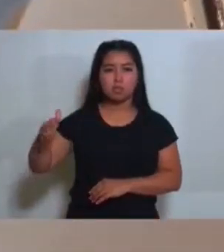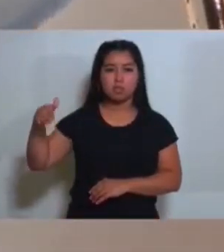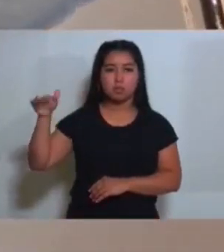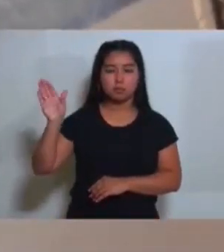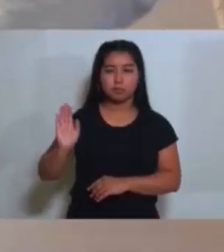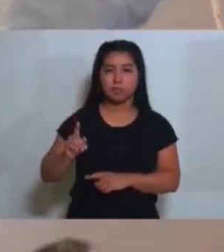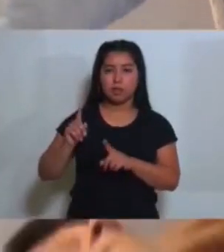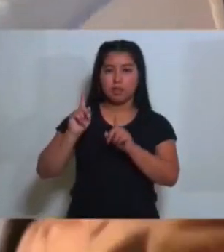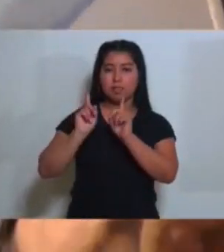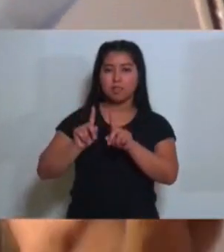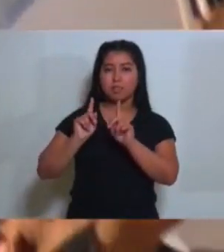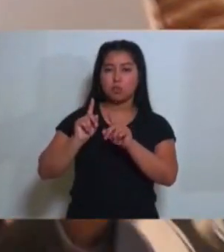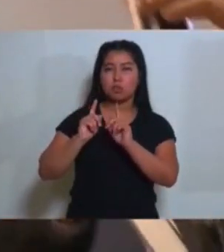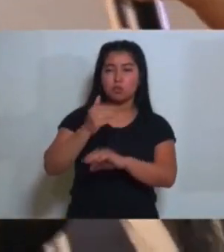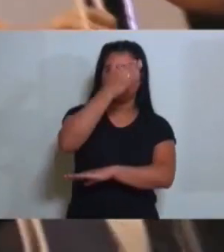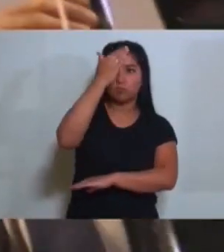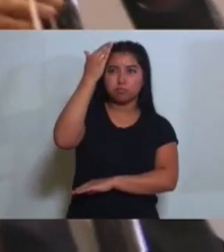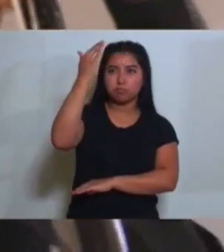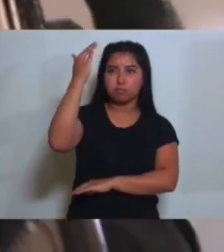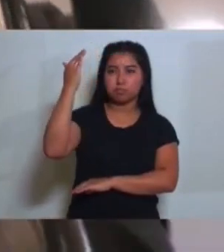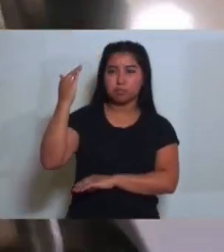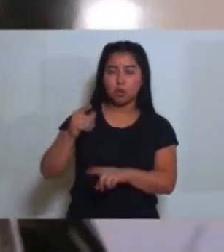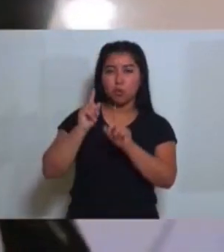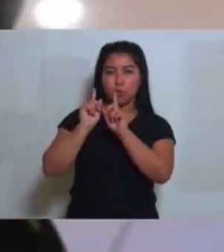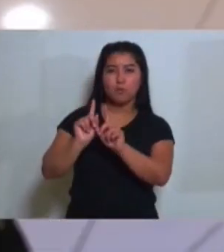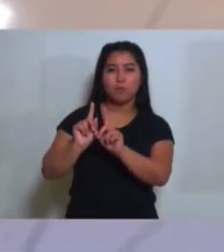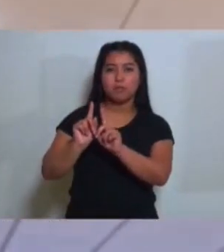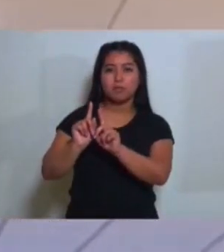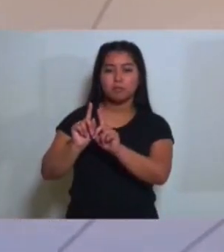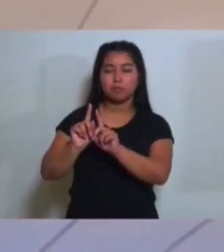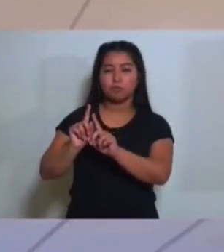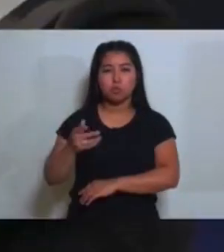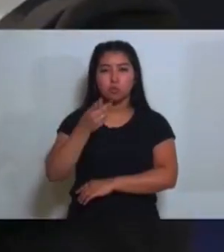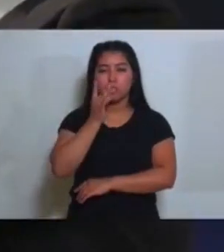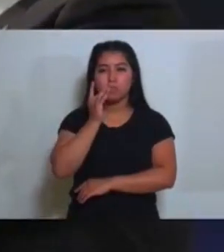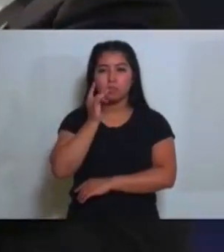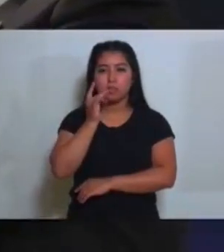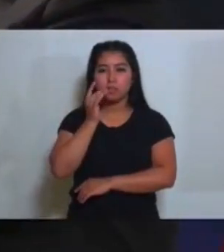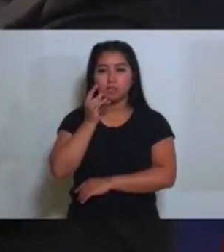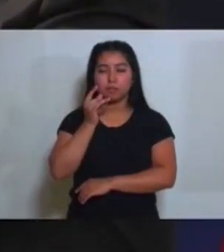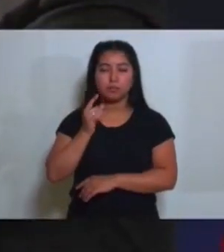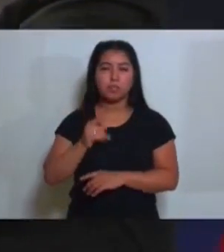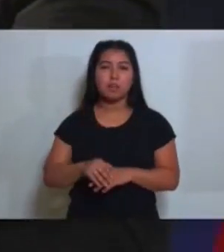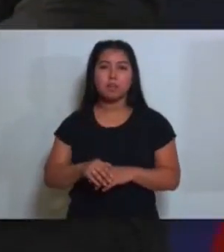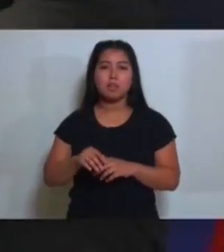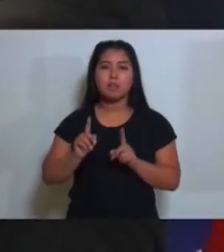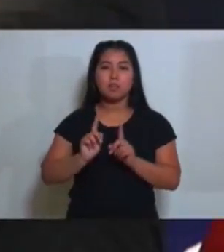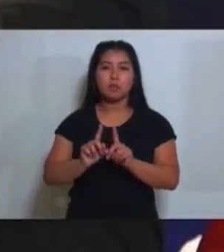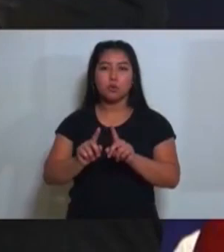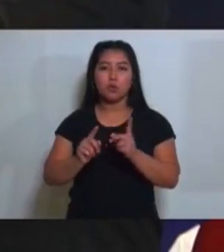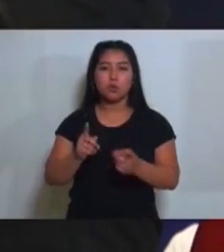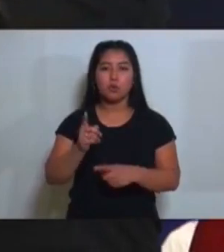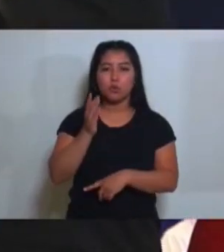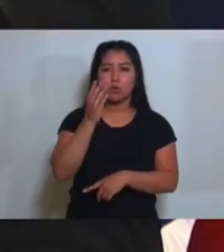económico sea sostenible. En diálogo con los intendentes y presidentes de comisionados